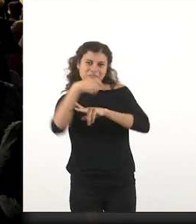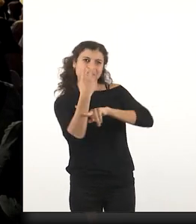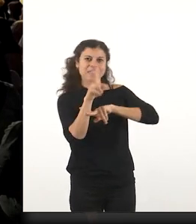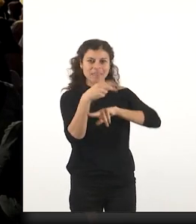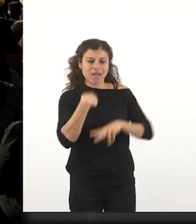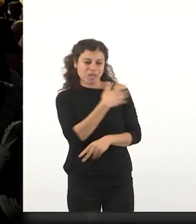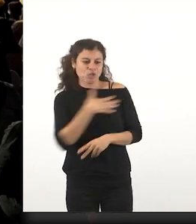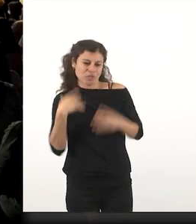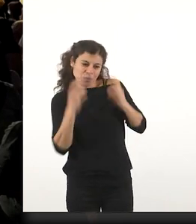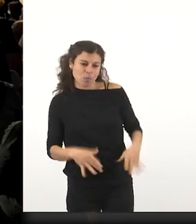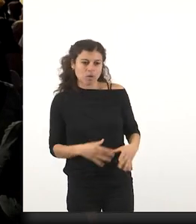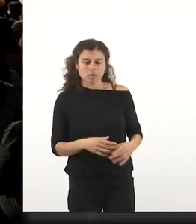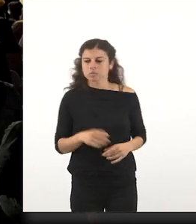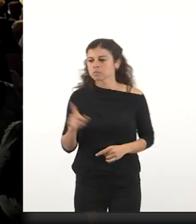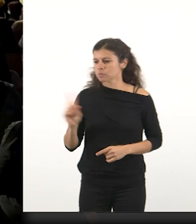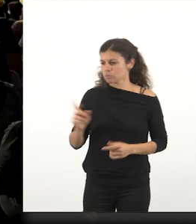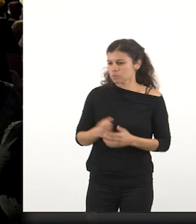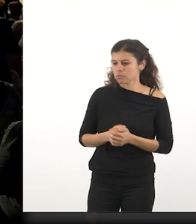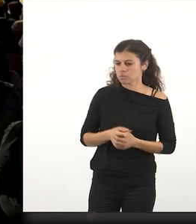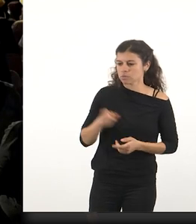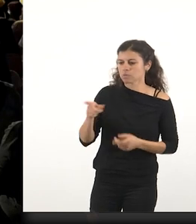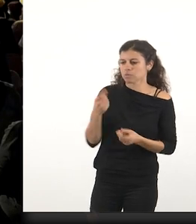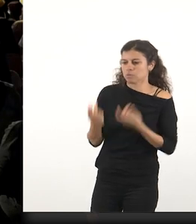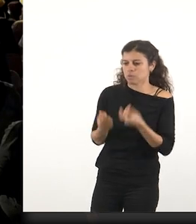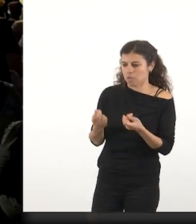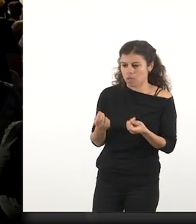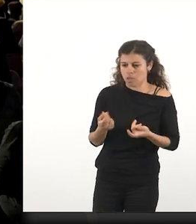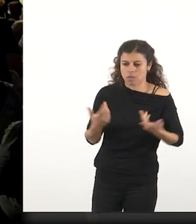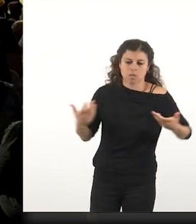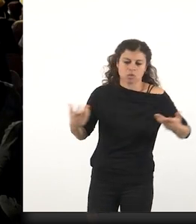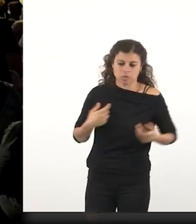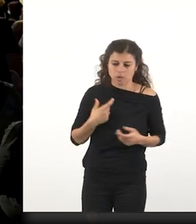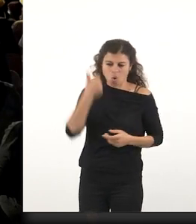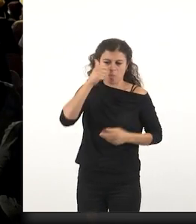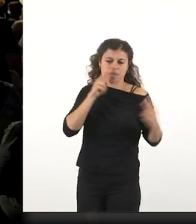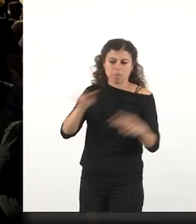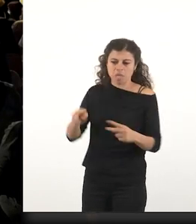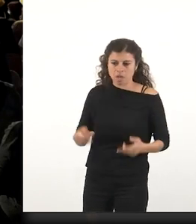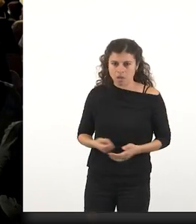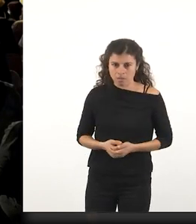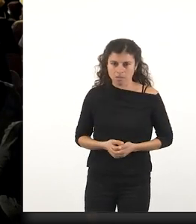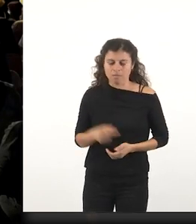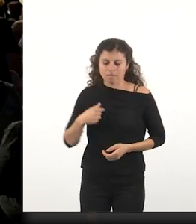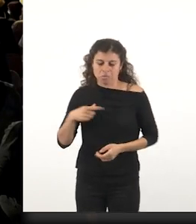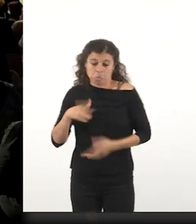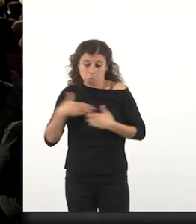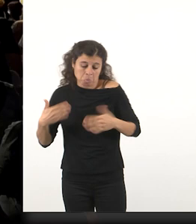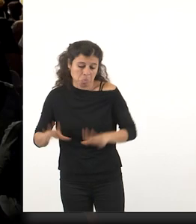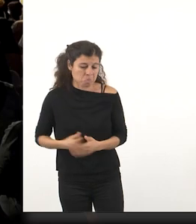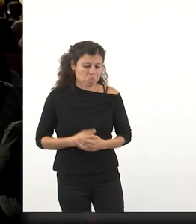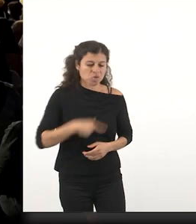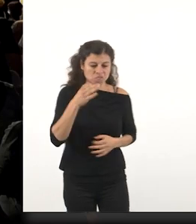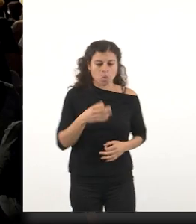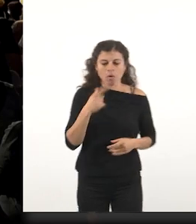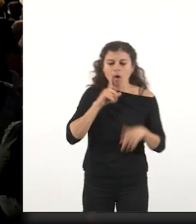tíos. ¿Qué te estoy viendo? Bueno, si quieres bailar, baila. Pero, tía, es que yo sé lo que va a pasar. Tú te pones en medio, tienen todos los